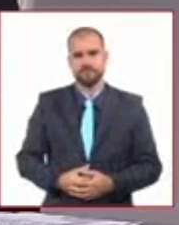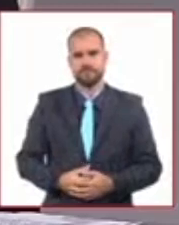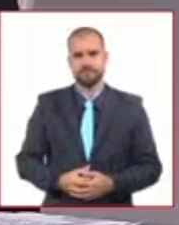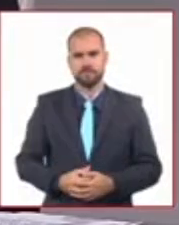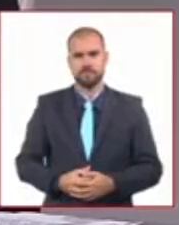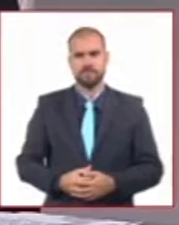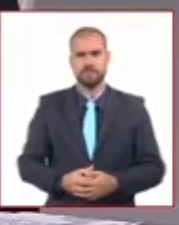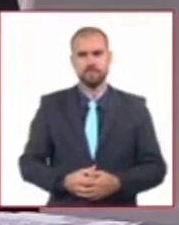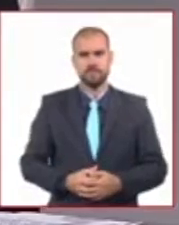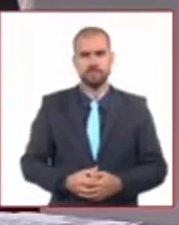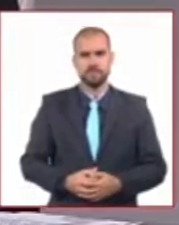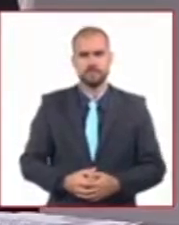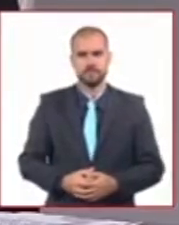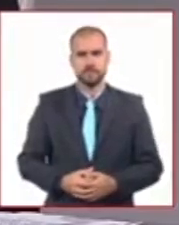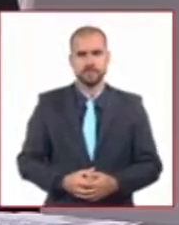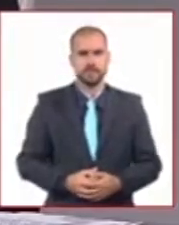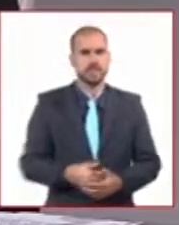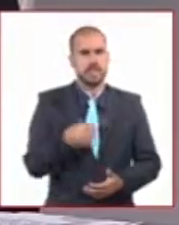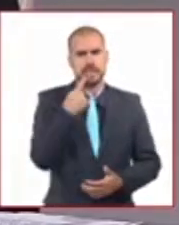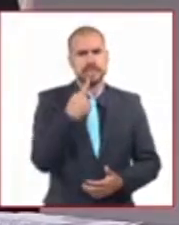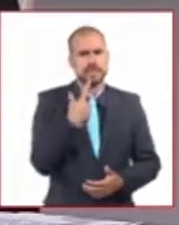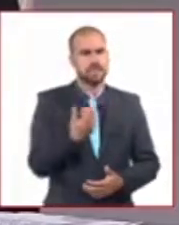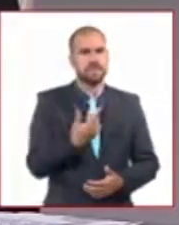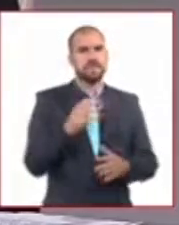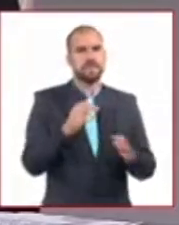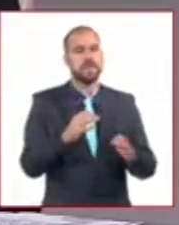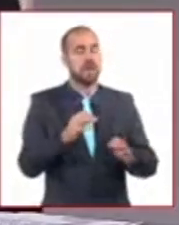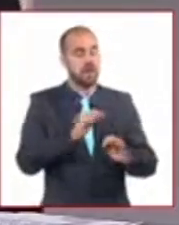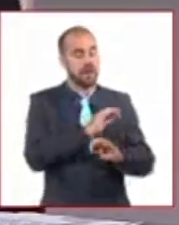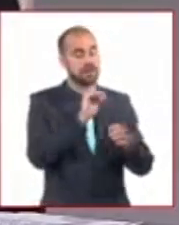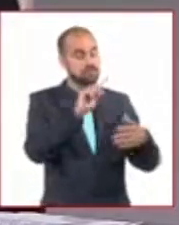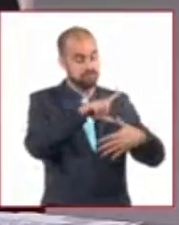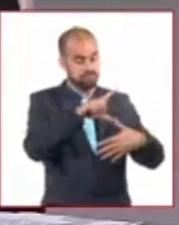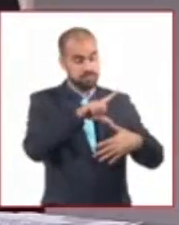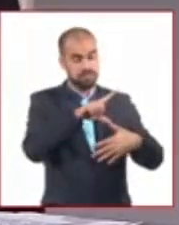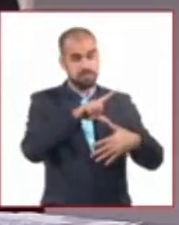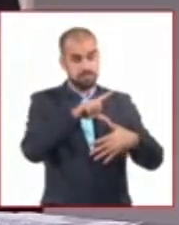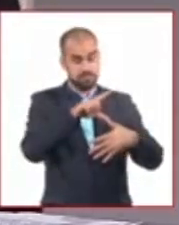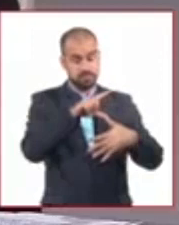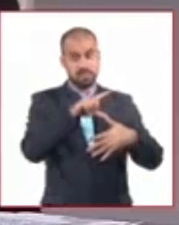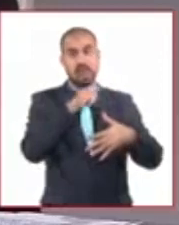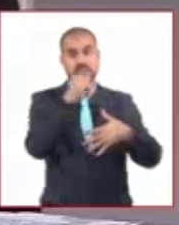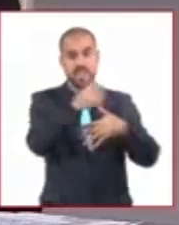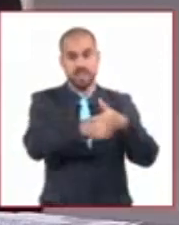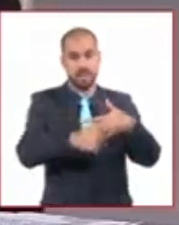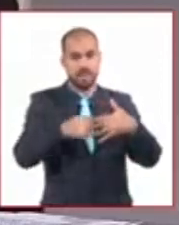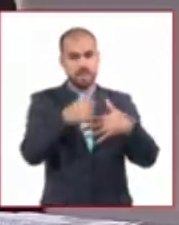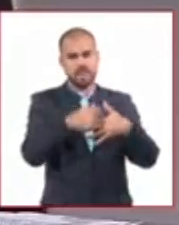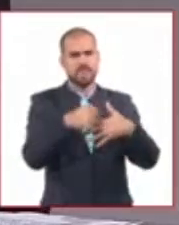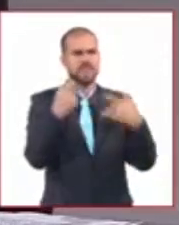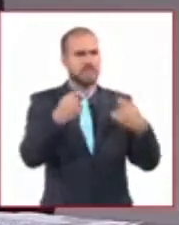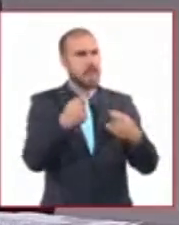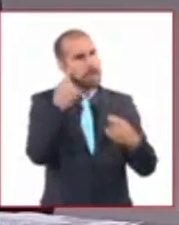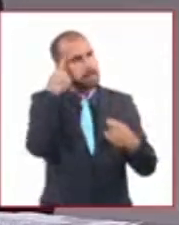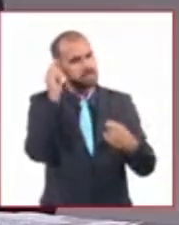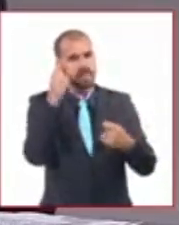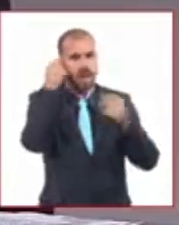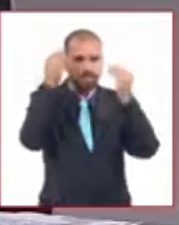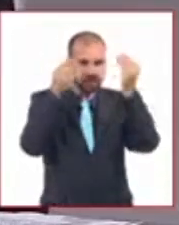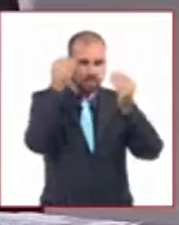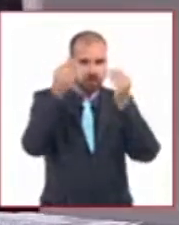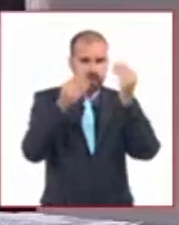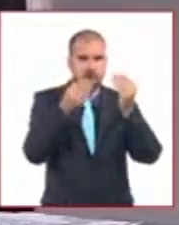tiene que buscar y su respuesta en los mecanismos de integración y de